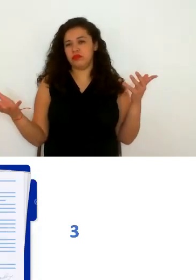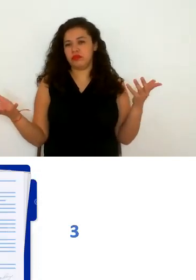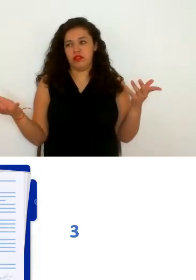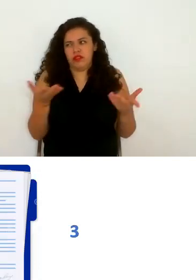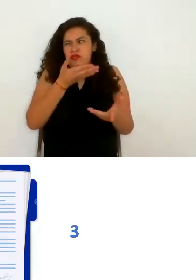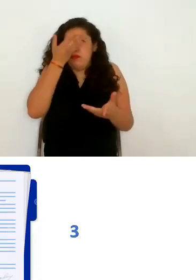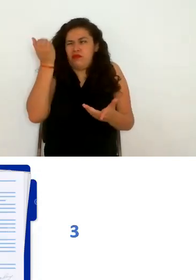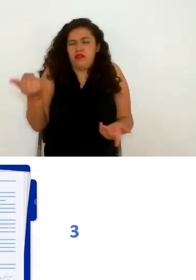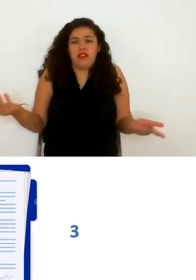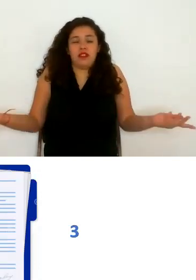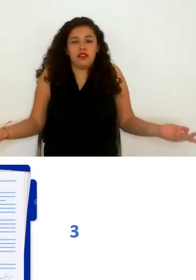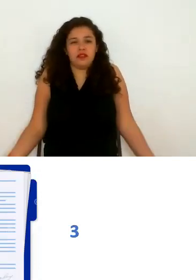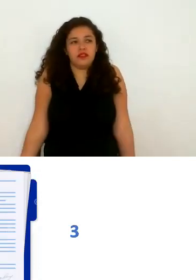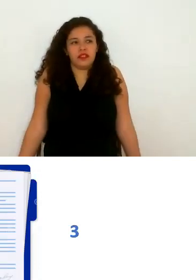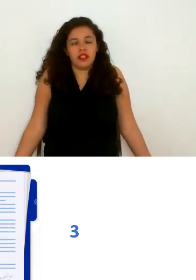en, eh,